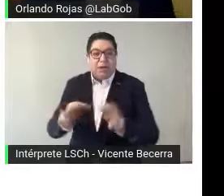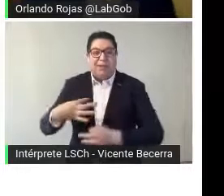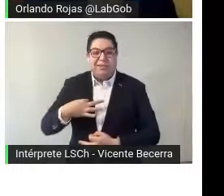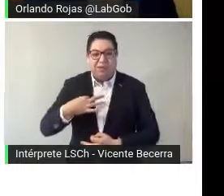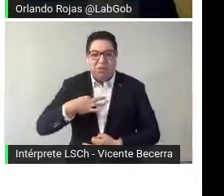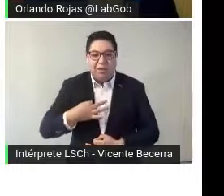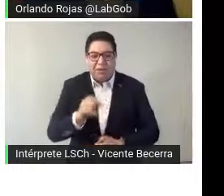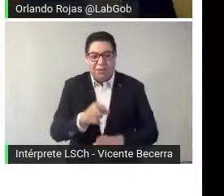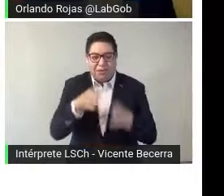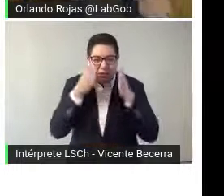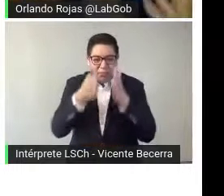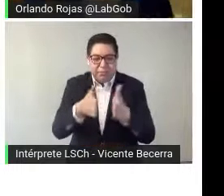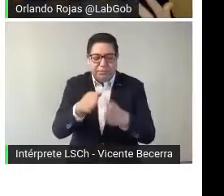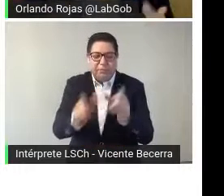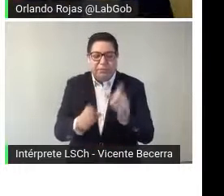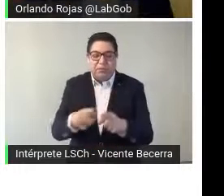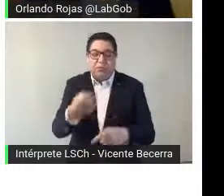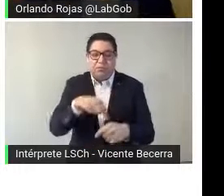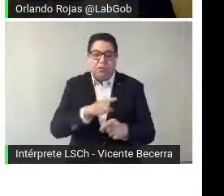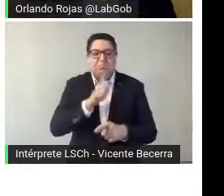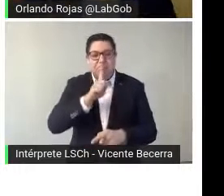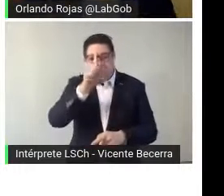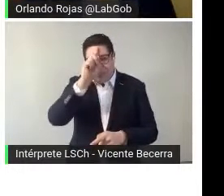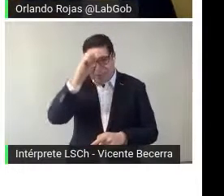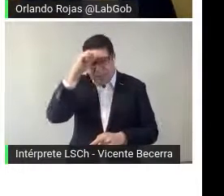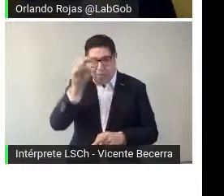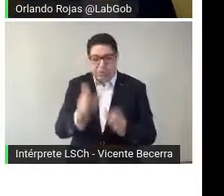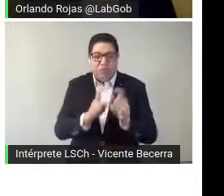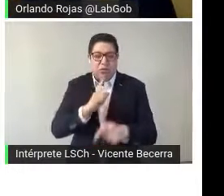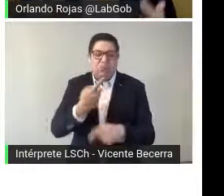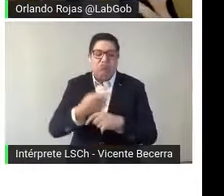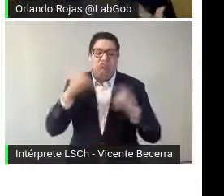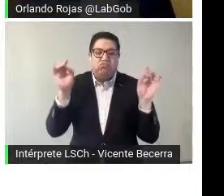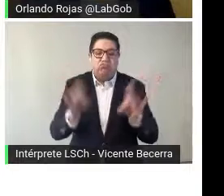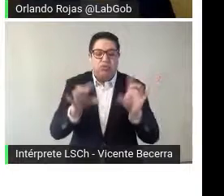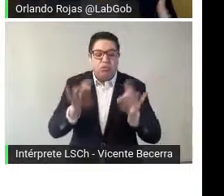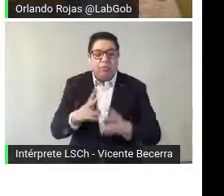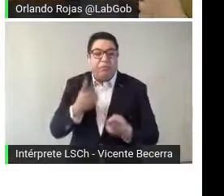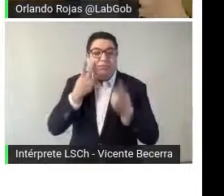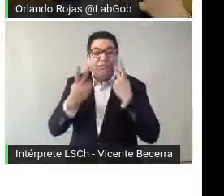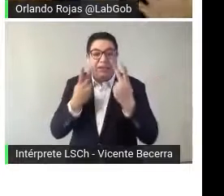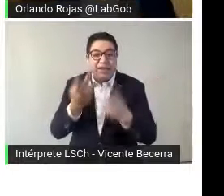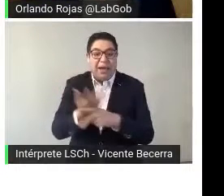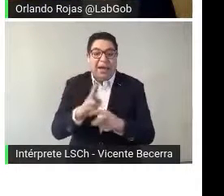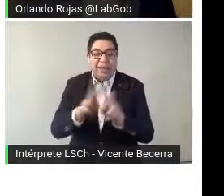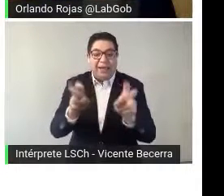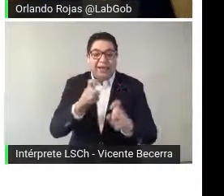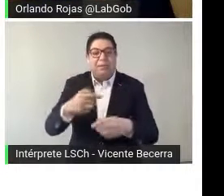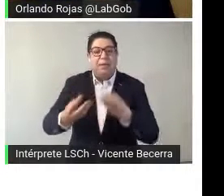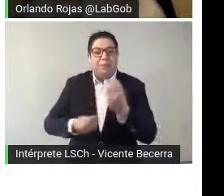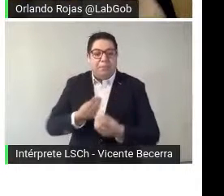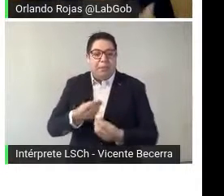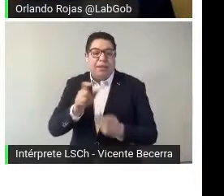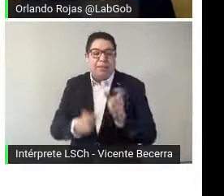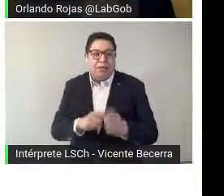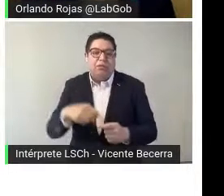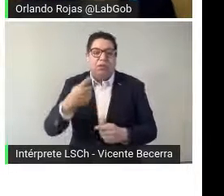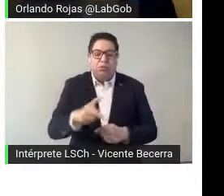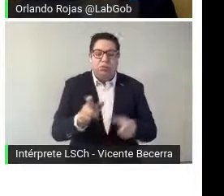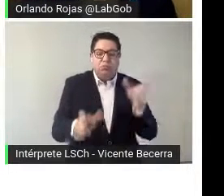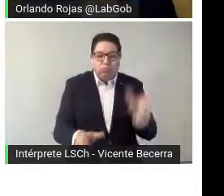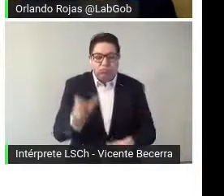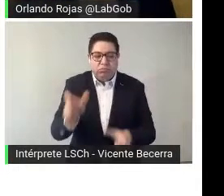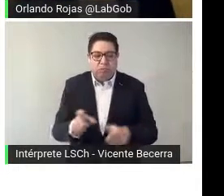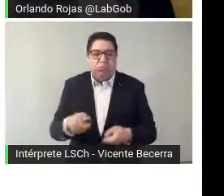muy fundamental que tenemos desde el paradigma de la innovación pública. Ver los problemas de lo que está pasando con las personas, su comportamiento,